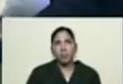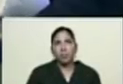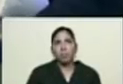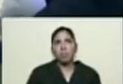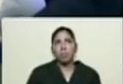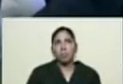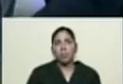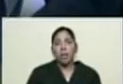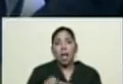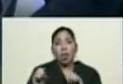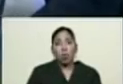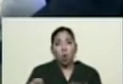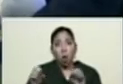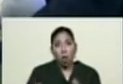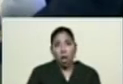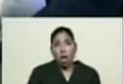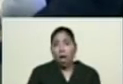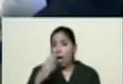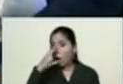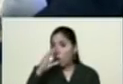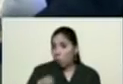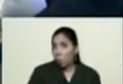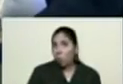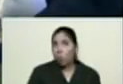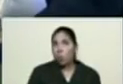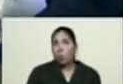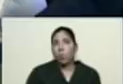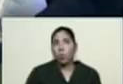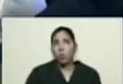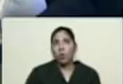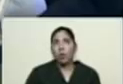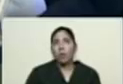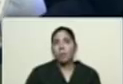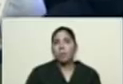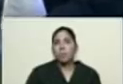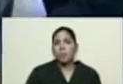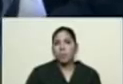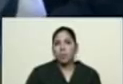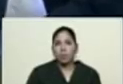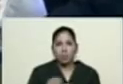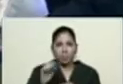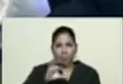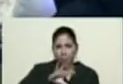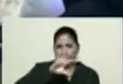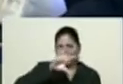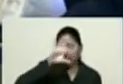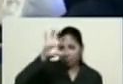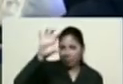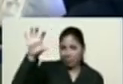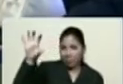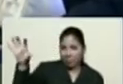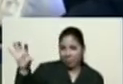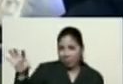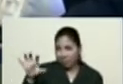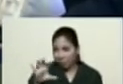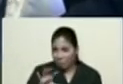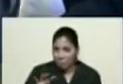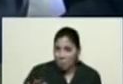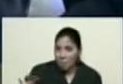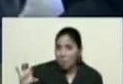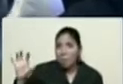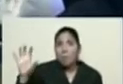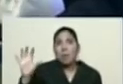Angola, República del Congo, Egipto, Guinea, Guinea Ecuatorial, Kenia, Libia, Mali, Namibia, Senegal, Sudán, Sudáfrica, la República